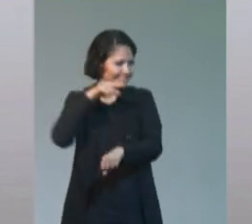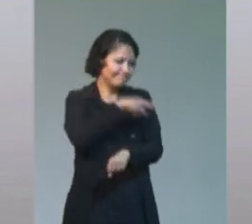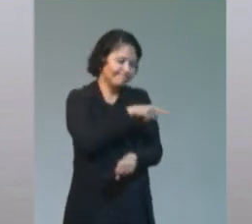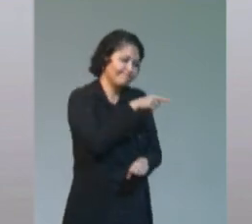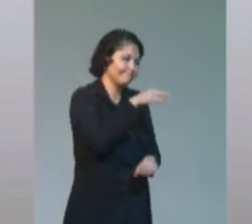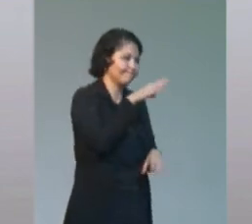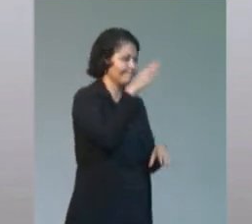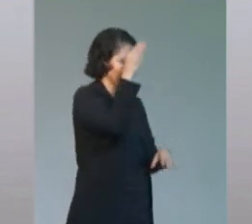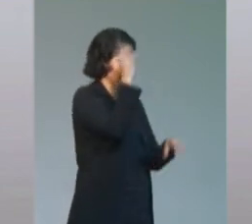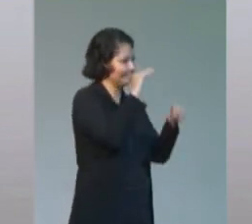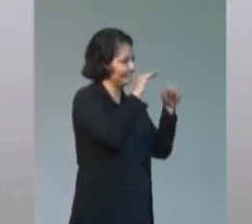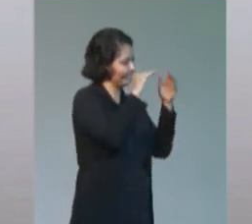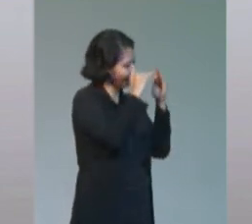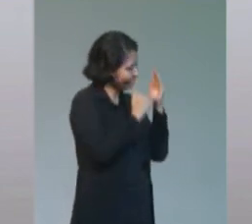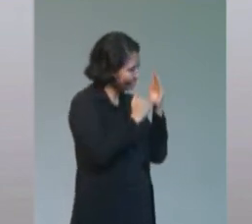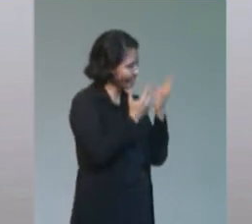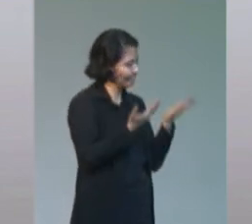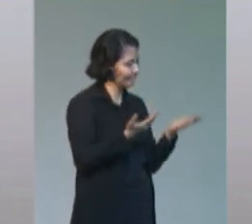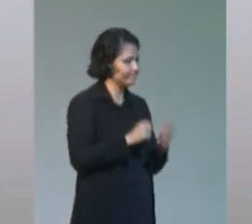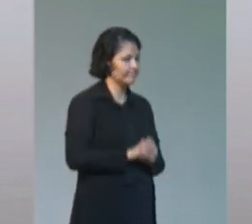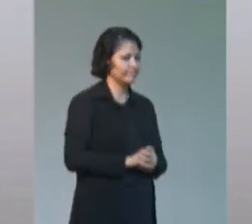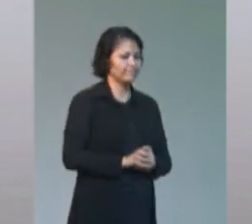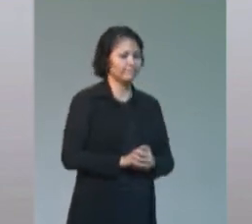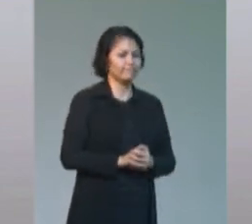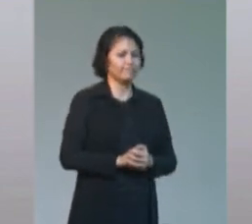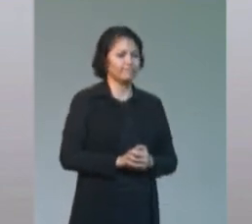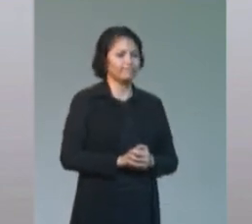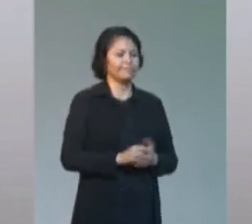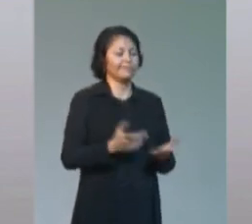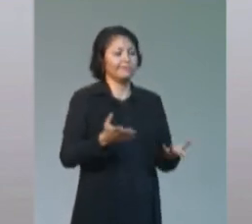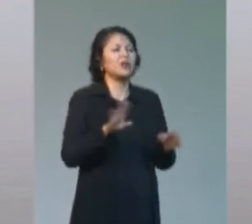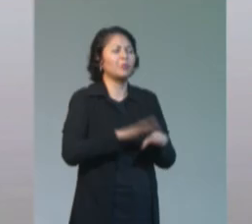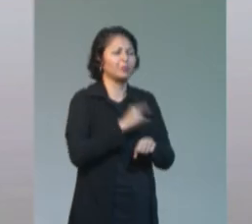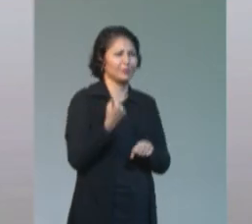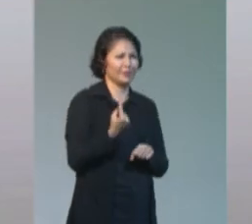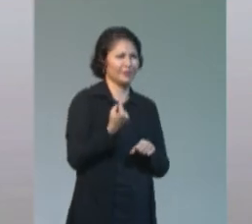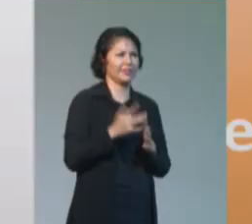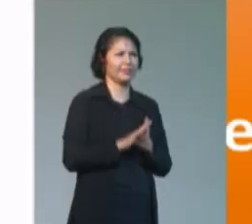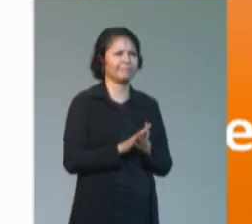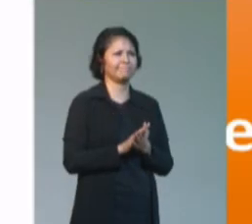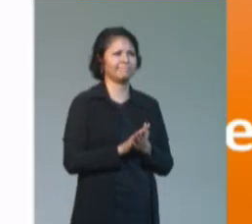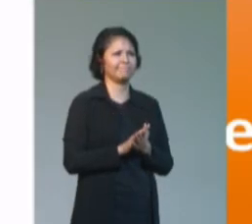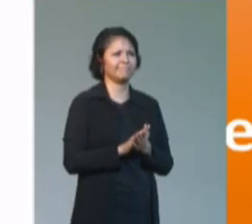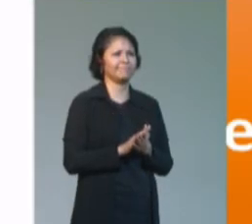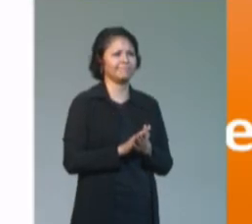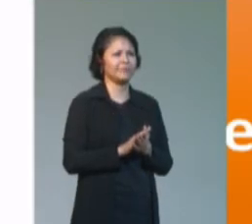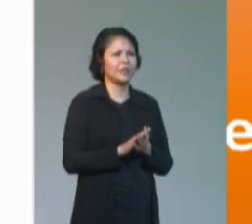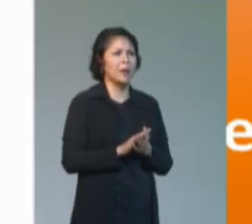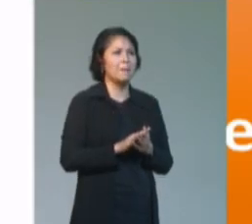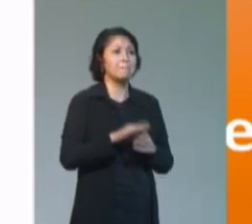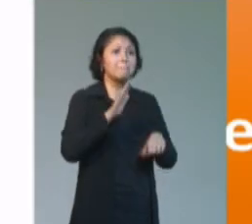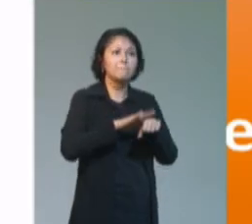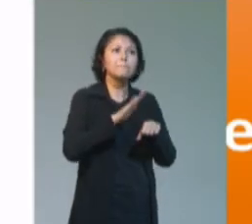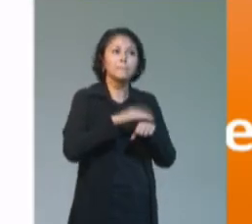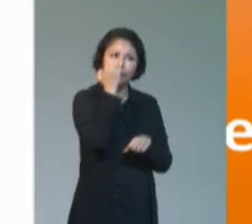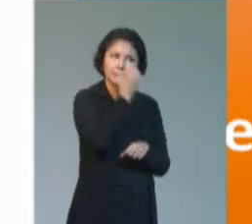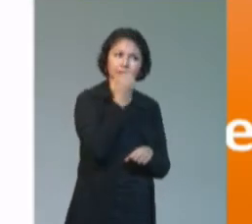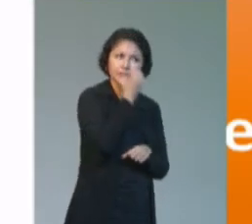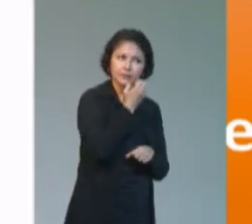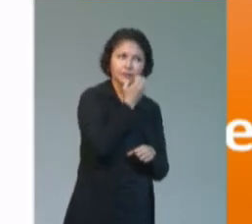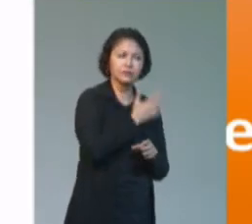se ha producido porque se han dado transformaciones en diferentes aspectos por una parte más instituciones que